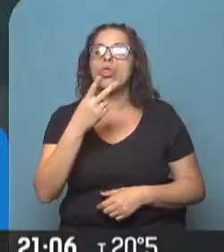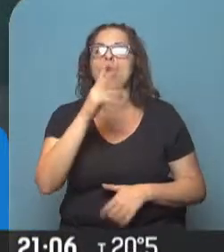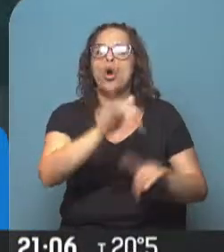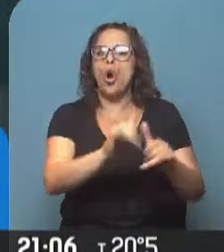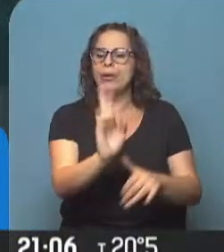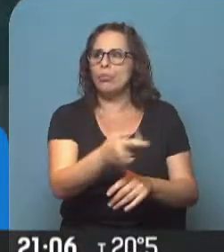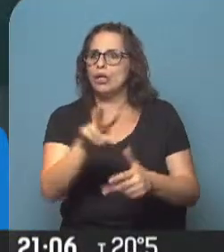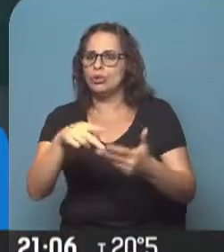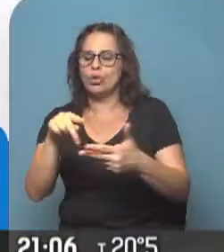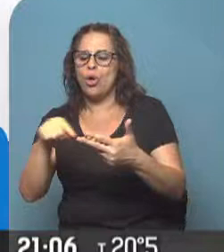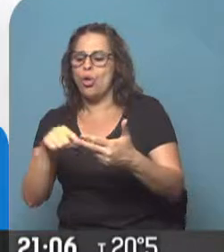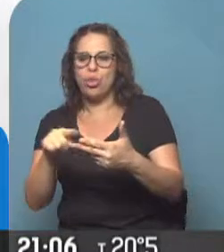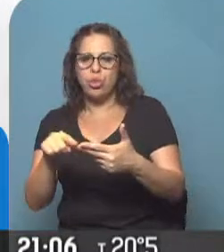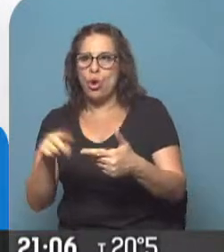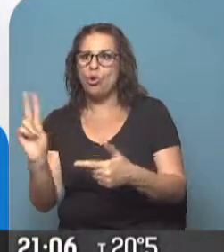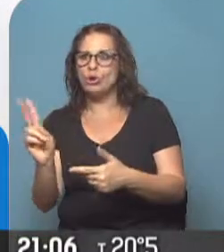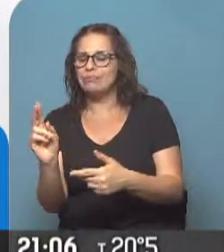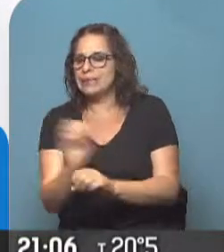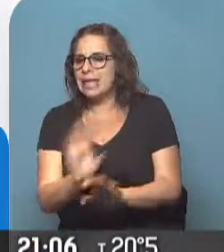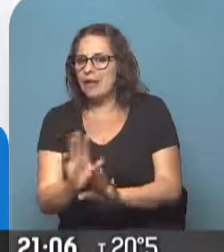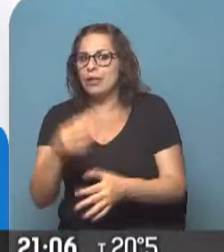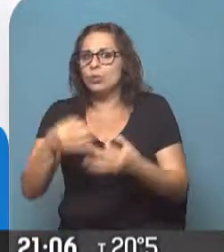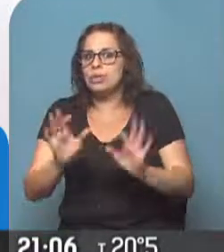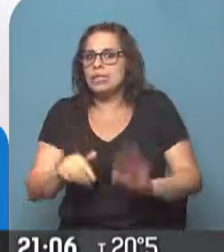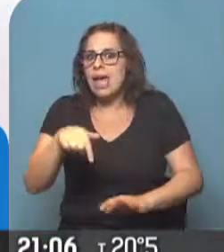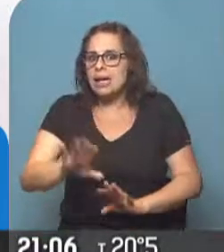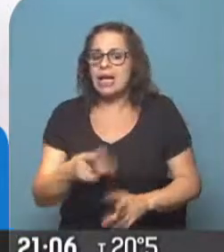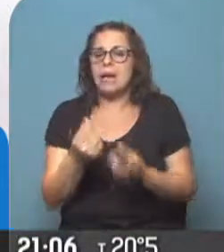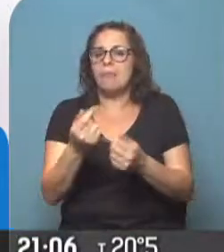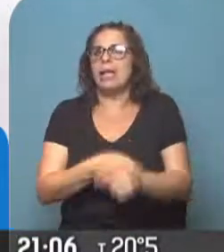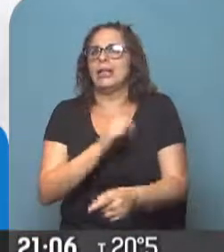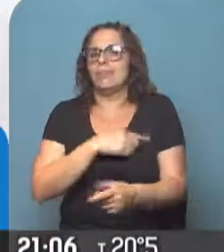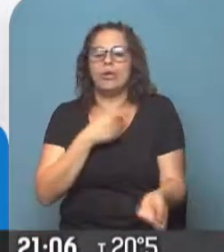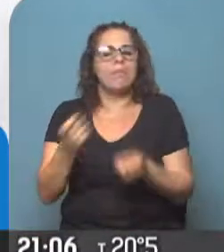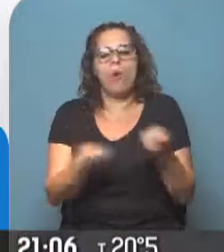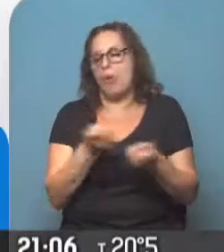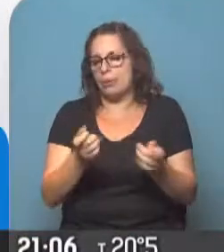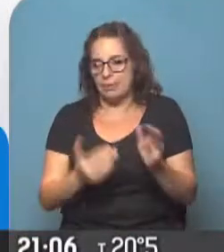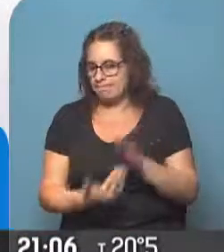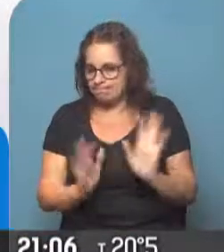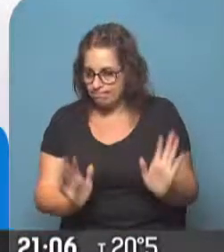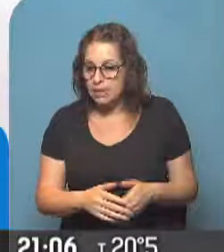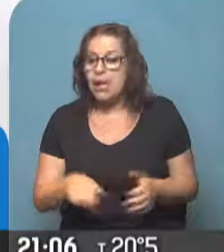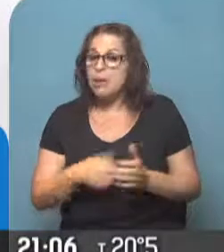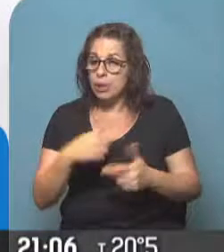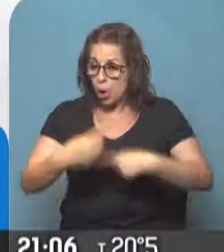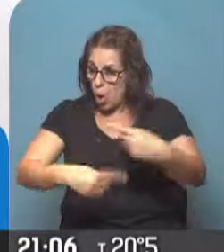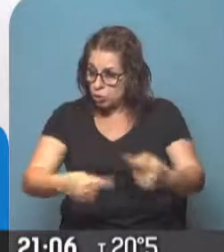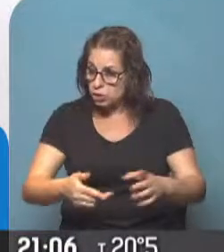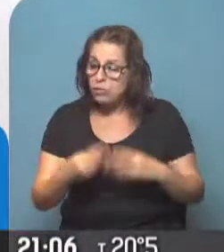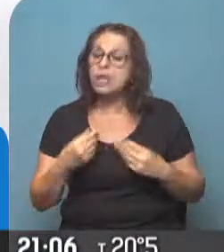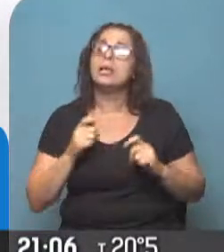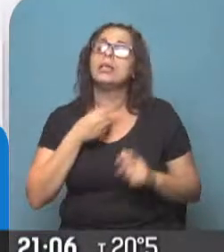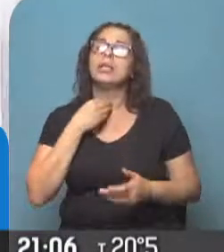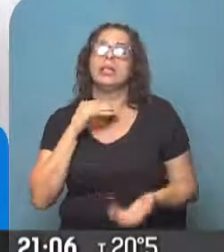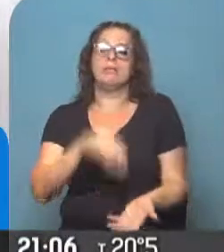2 que quedaron mal. Pero bueno, así es la justicia en este país, digamos, la plata y el poder mueve todo. Bueno, pero vamos a seguir adelante para tratar,